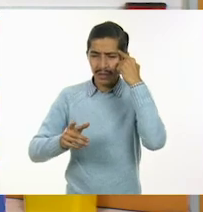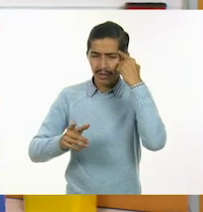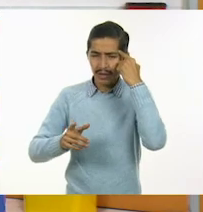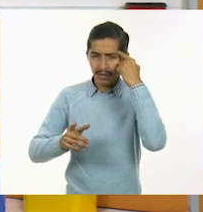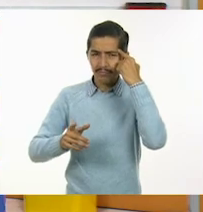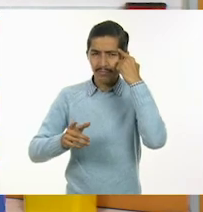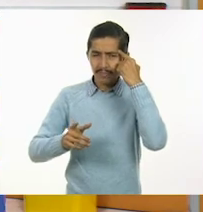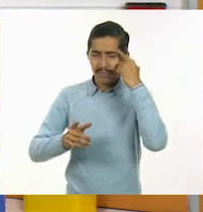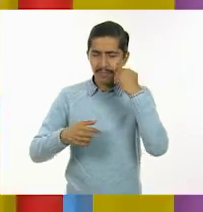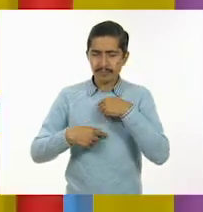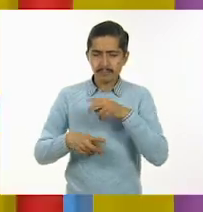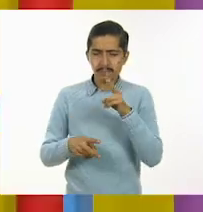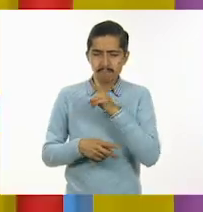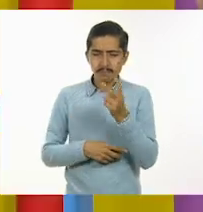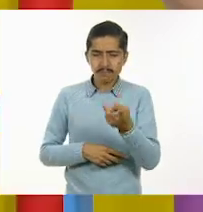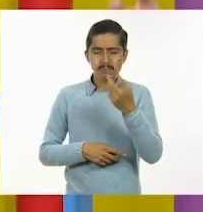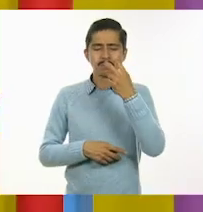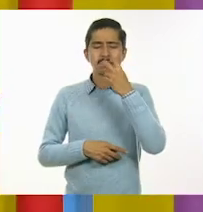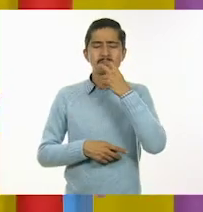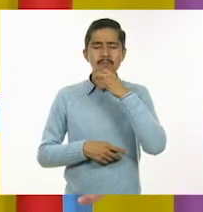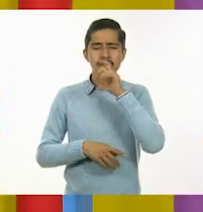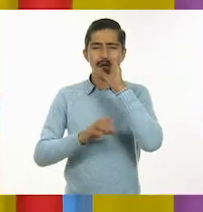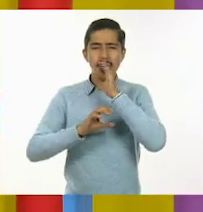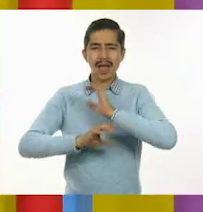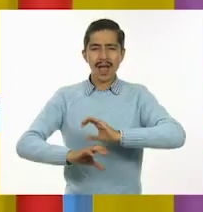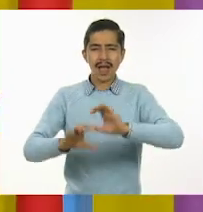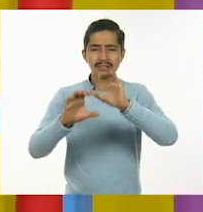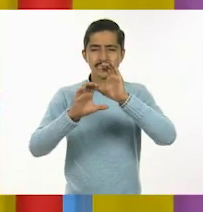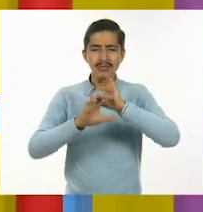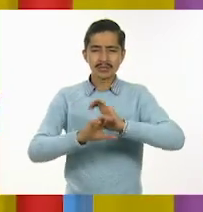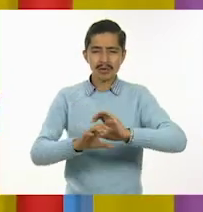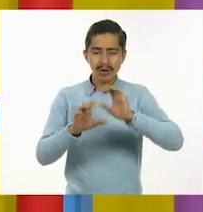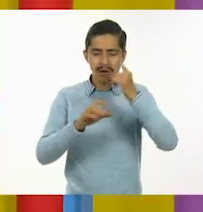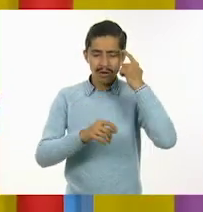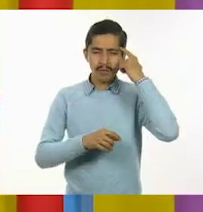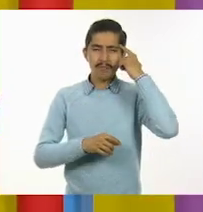respiró, cantó la canción que conocemos.